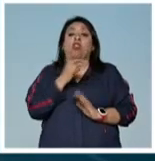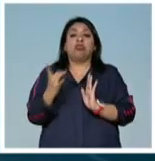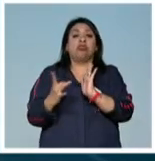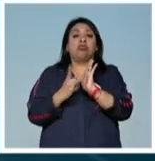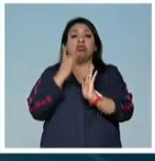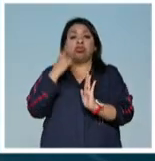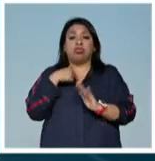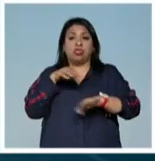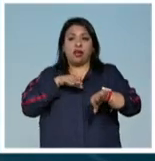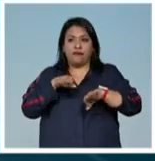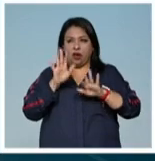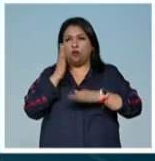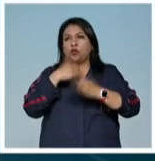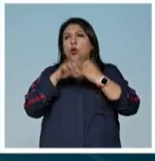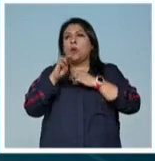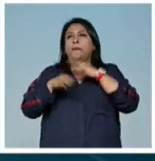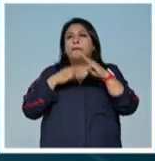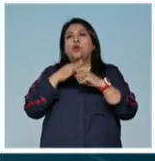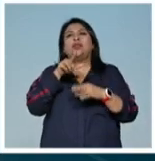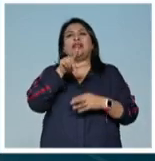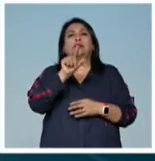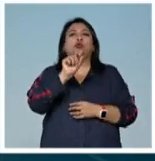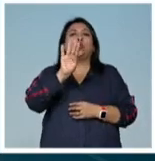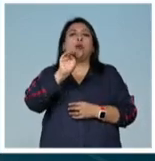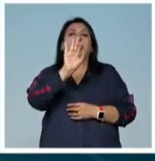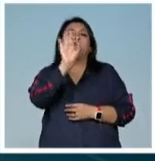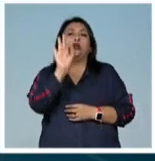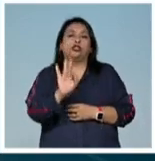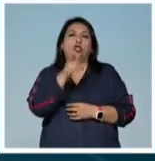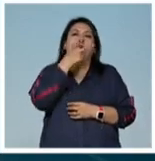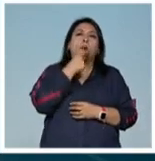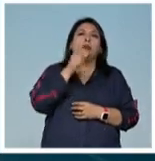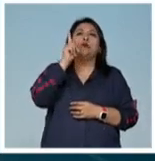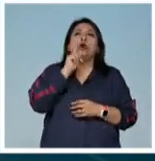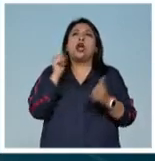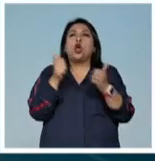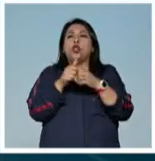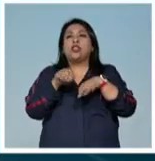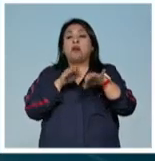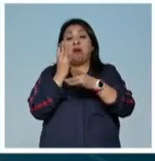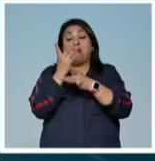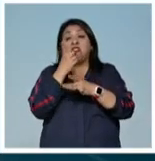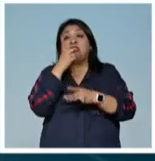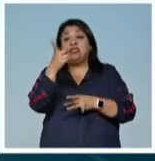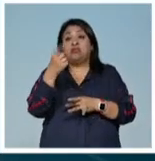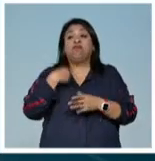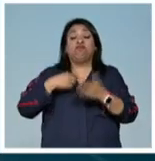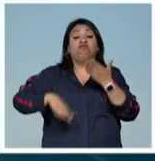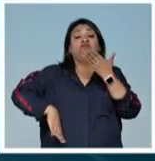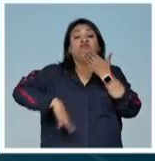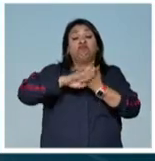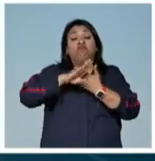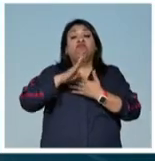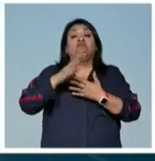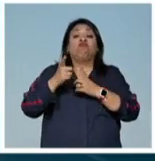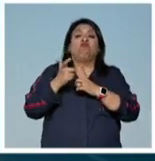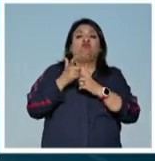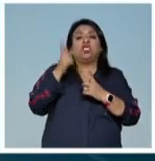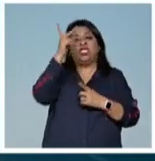empleo. En todo el mundo, el 17.9% de hombres y mujeres con empleo dijeron haber sufrido violencia y